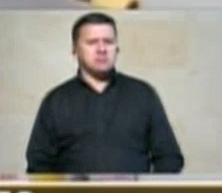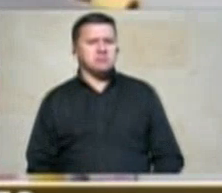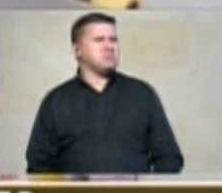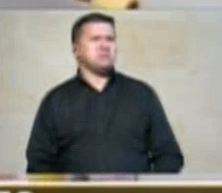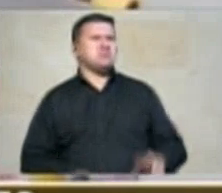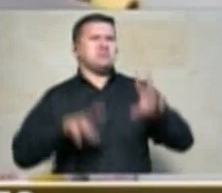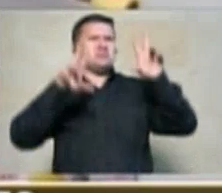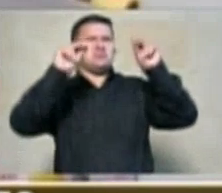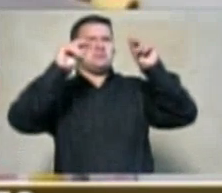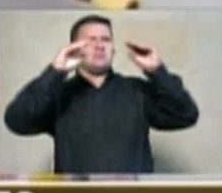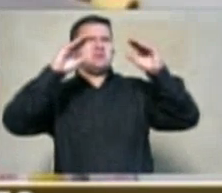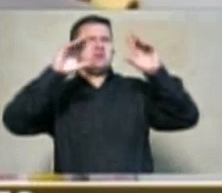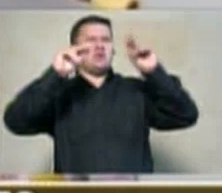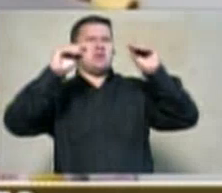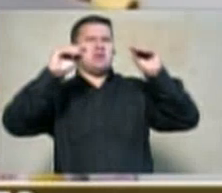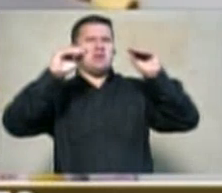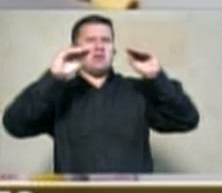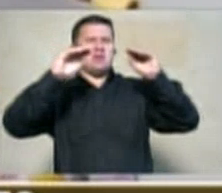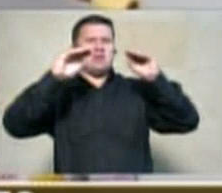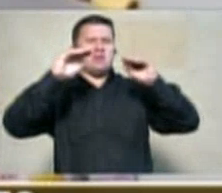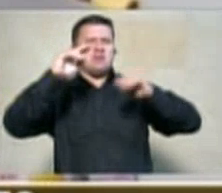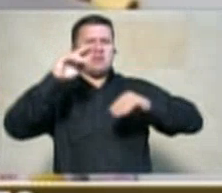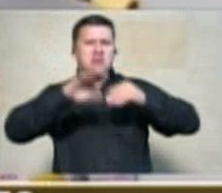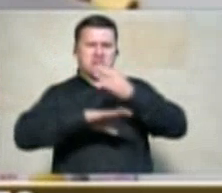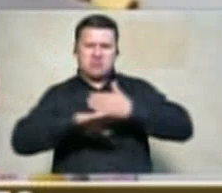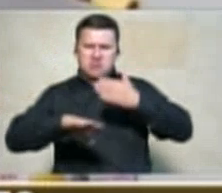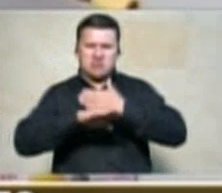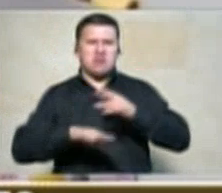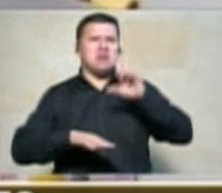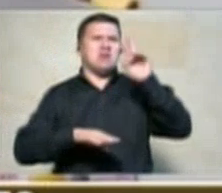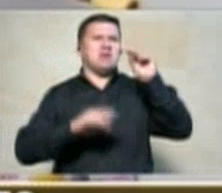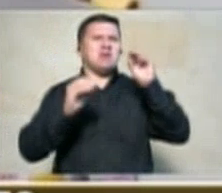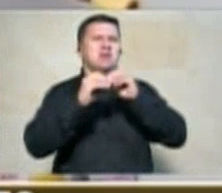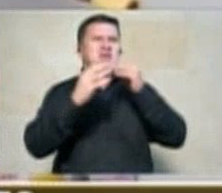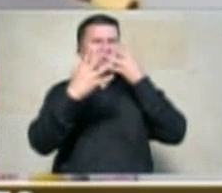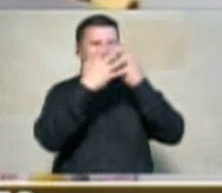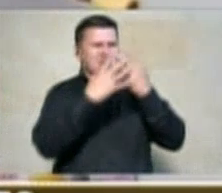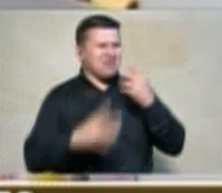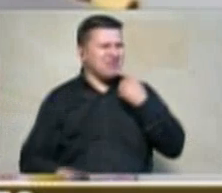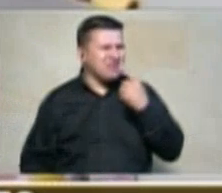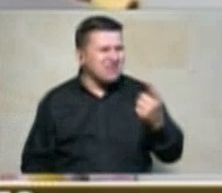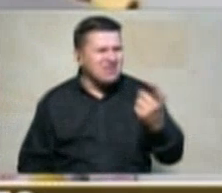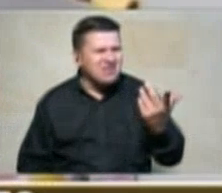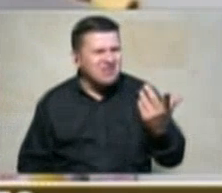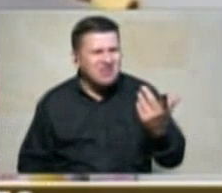de que no a una megacárcel, estábamos hablando de restitución de tierras, pero no a la megacárcel. ¿Qué tenía